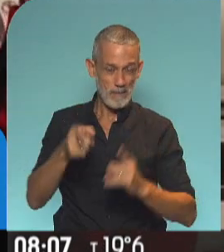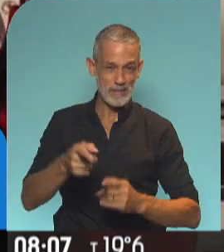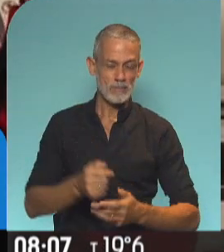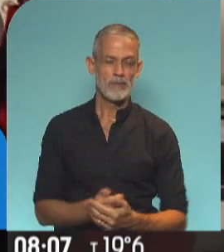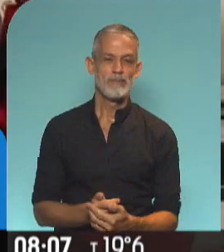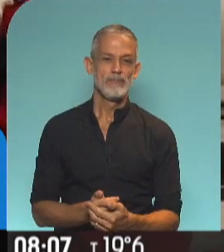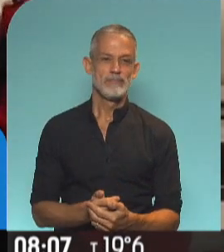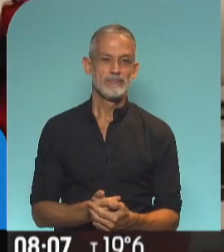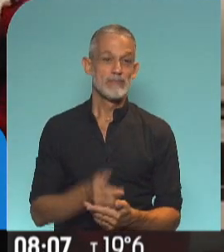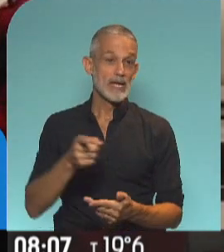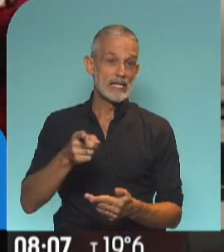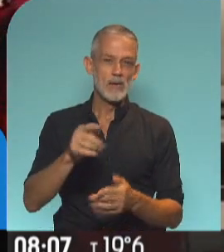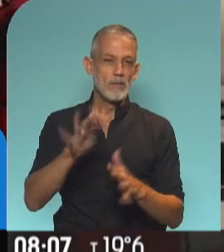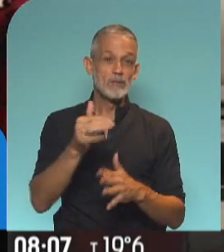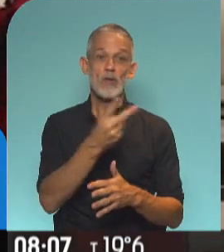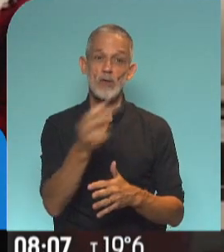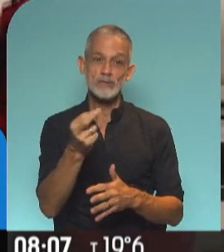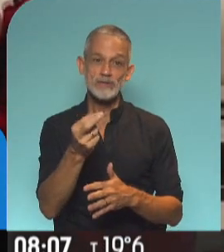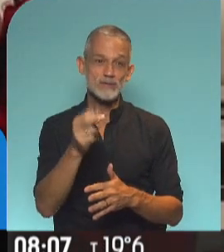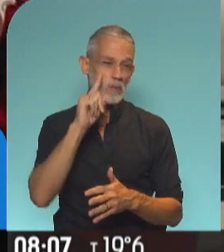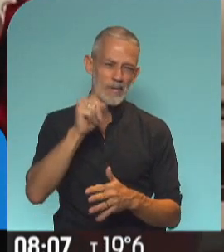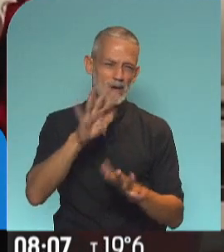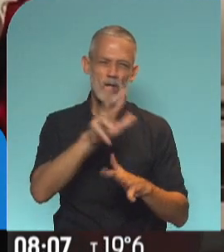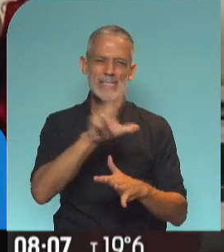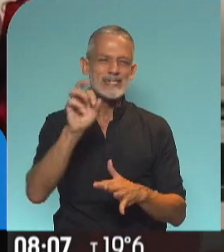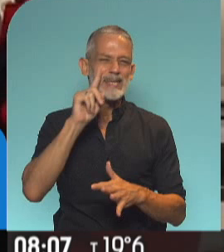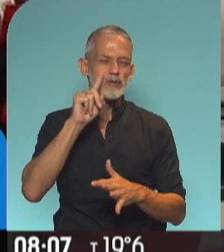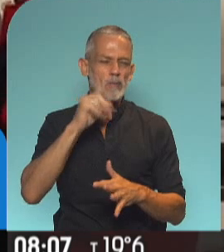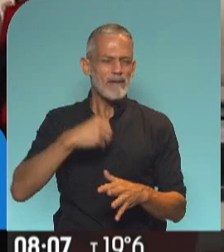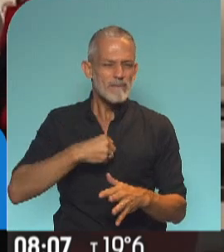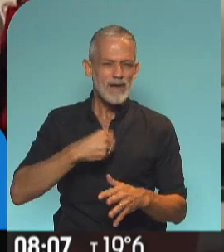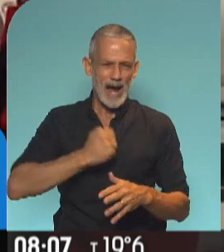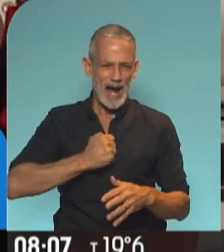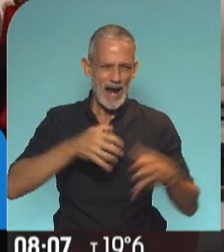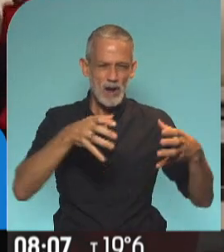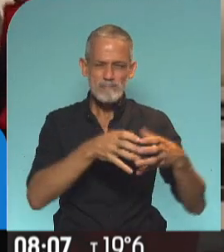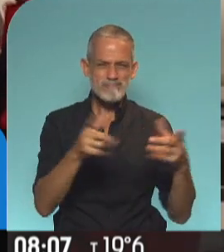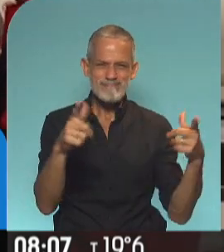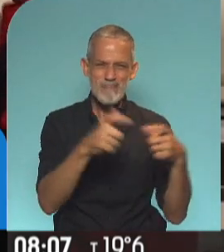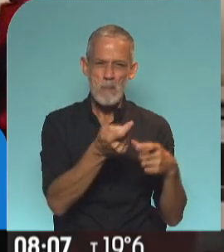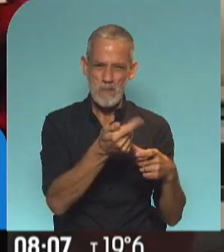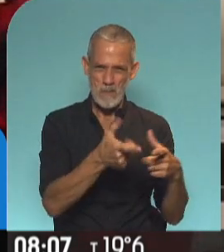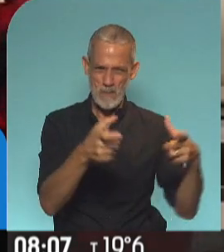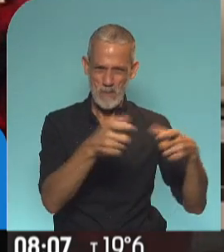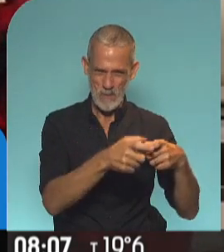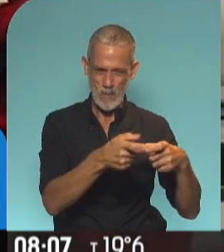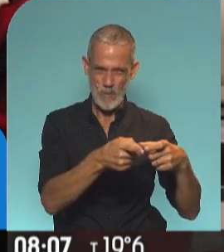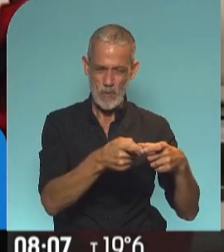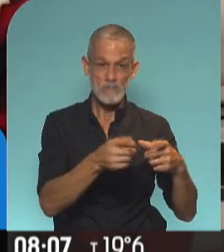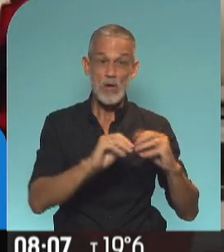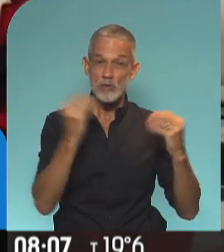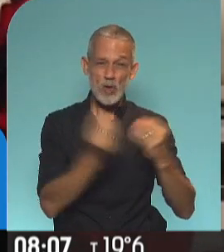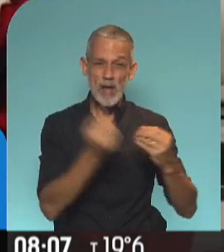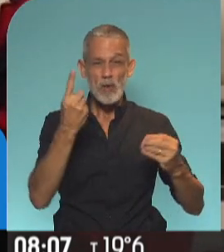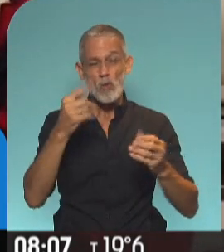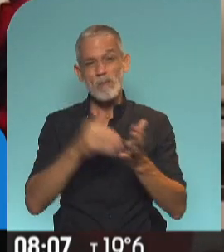este momento queda entre 200 y 300.000 cristianos, como decía Silvia hace un rato, de un total de